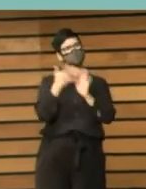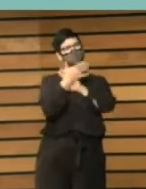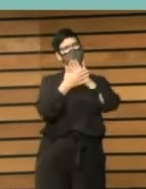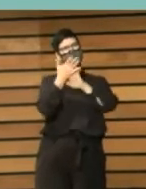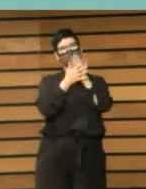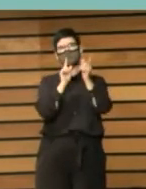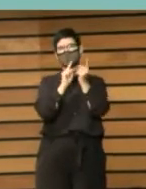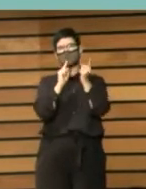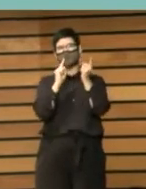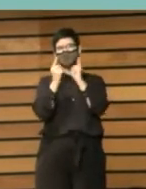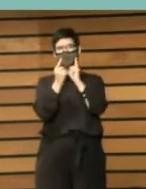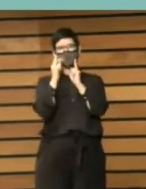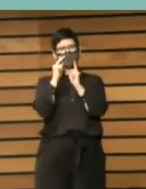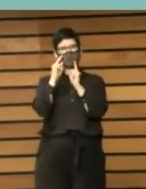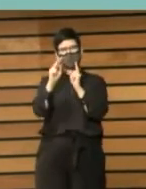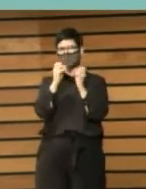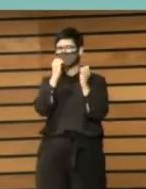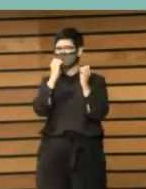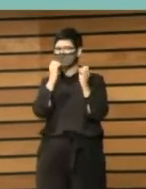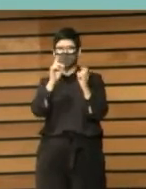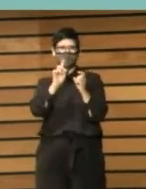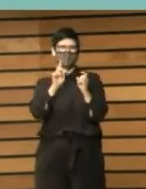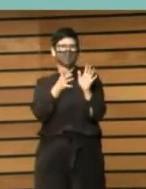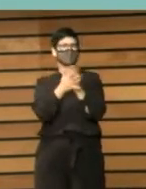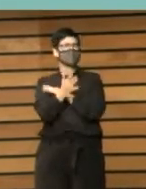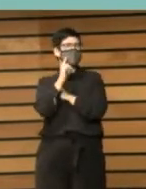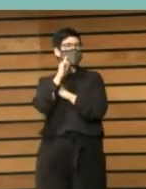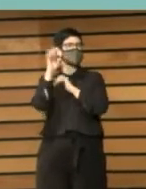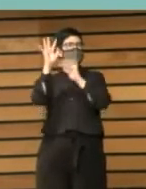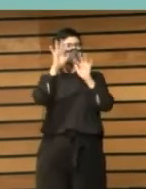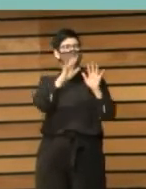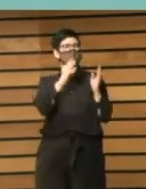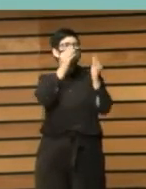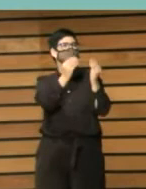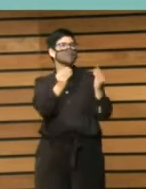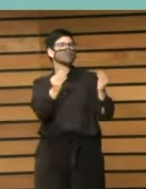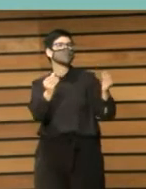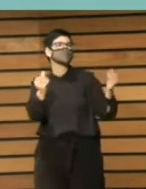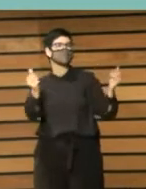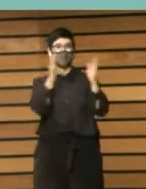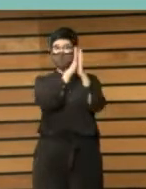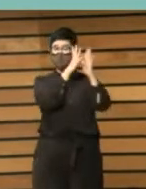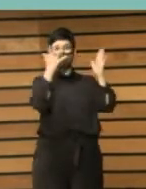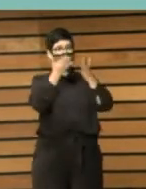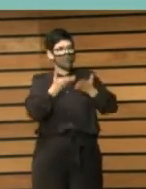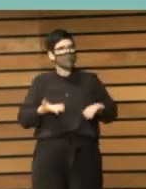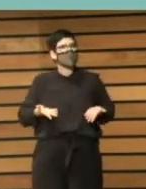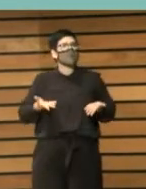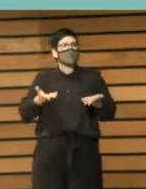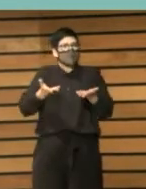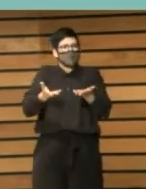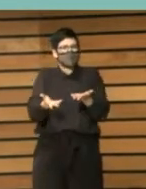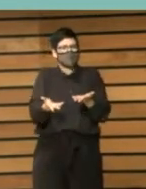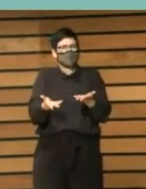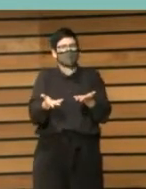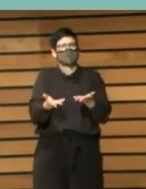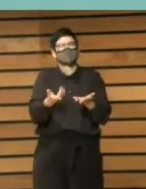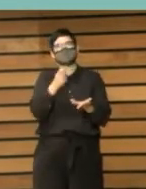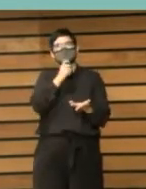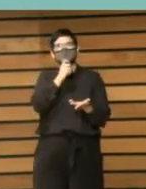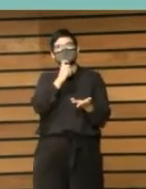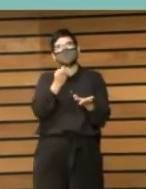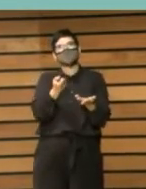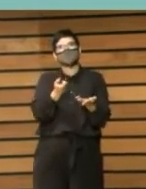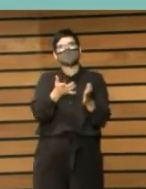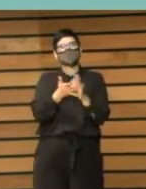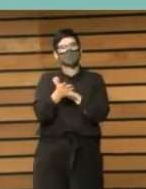un cambio casi invisible que las bibliotecas hacemos y que quizá ahora, porque bueno,